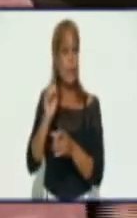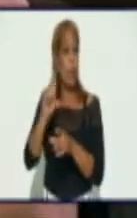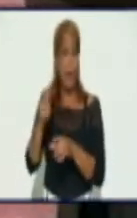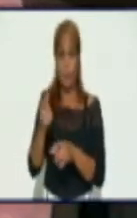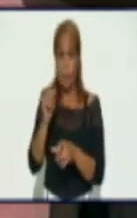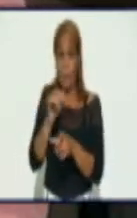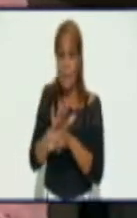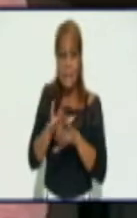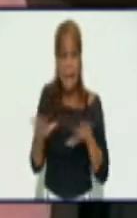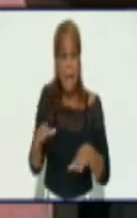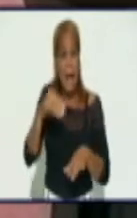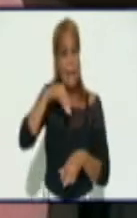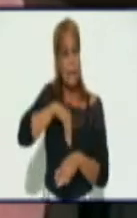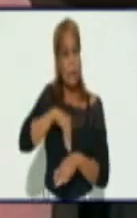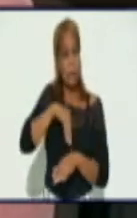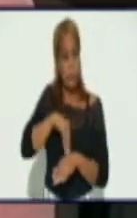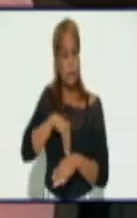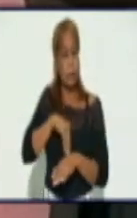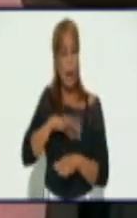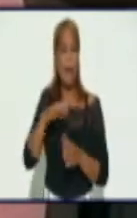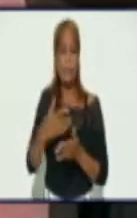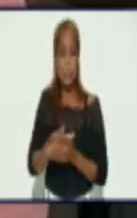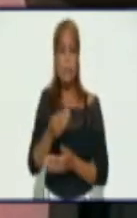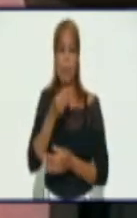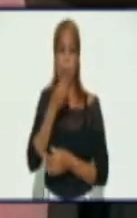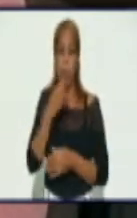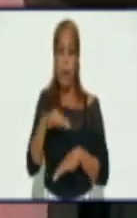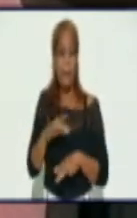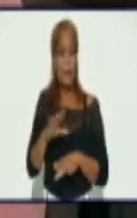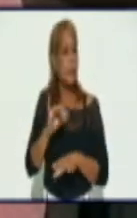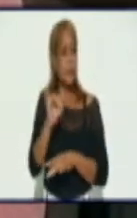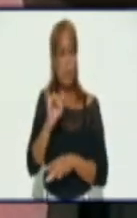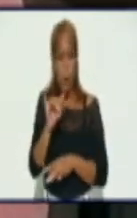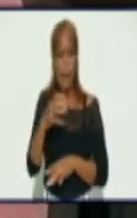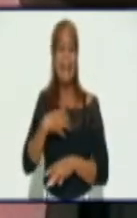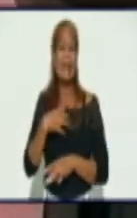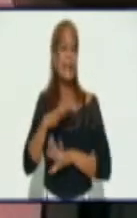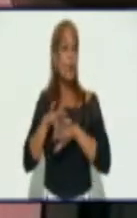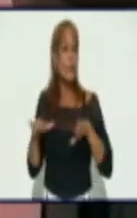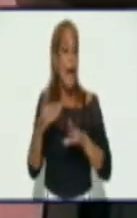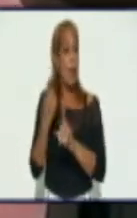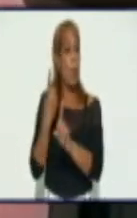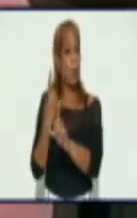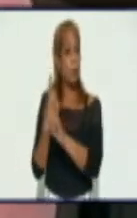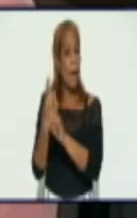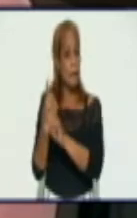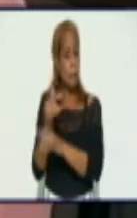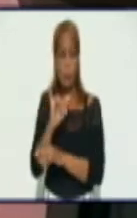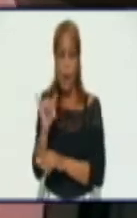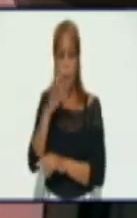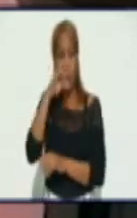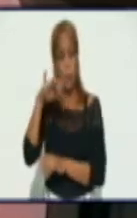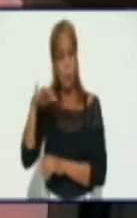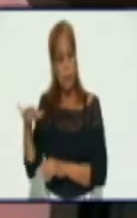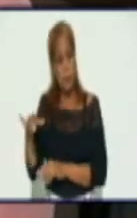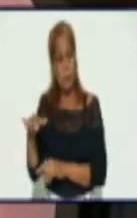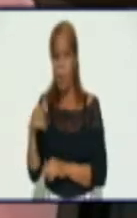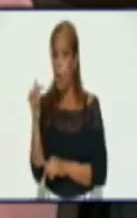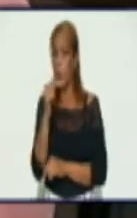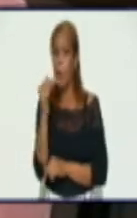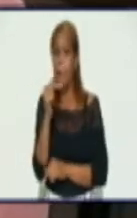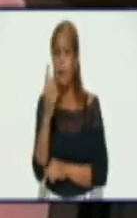un periodo muy prolongado expuestos, incluso en contacto con personas muy vulnerables, como es el caso de los niños, sobre todo los menores de un